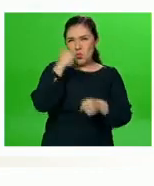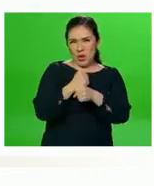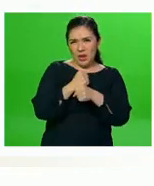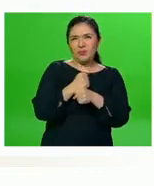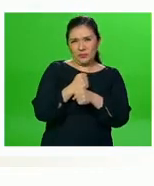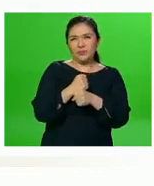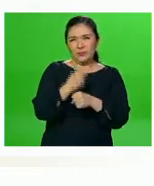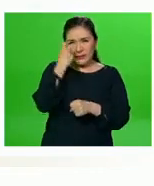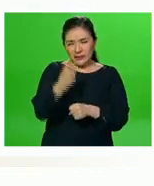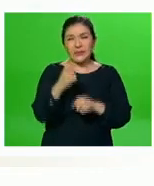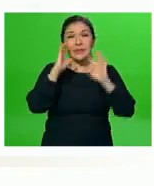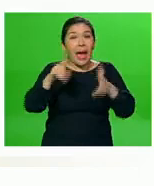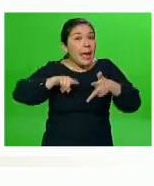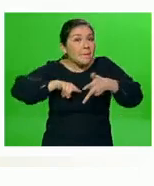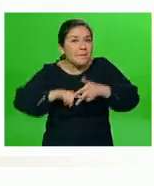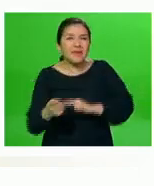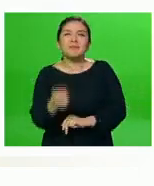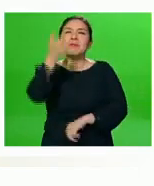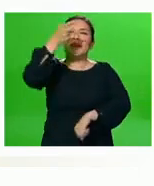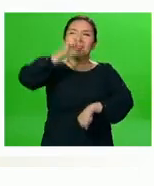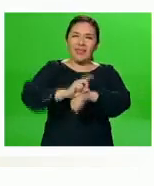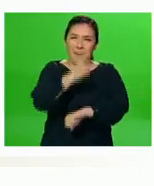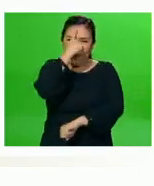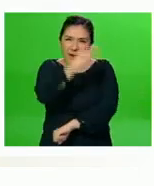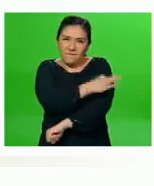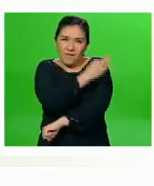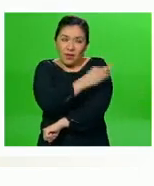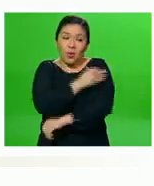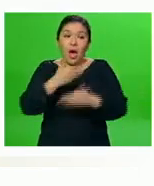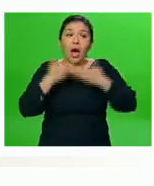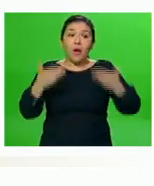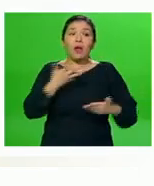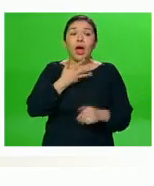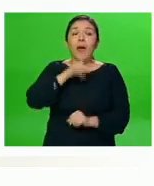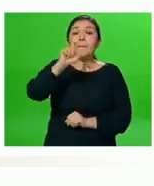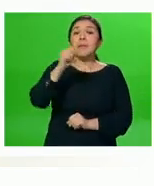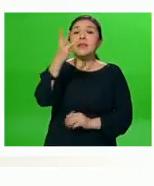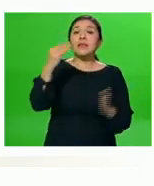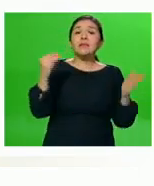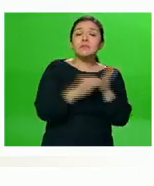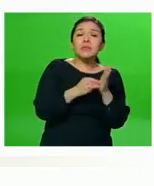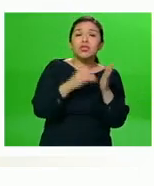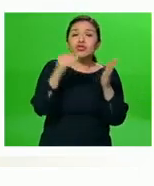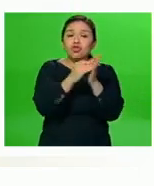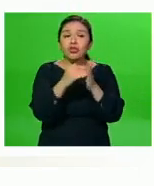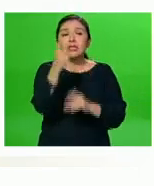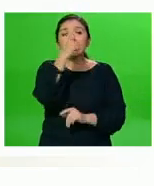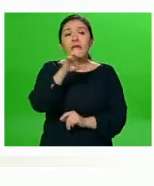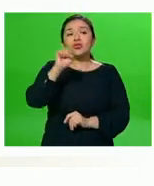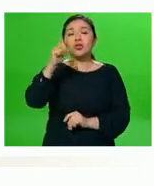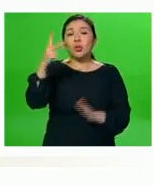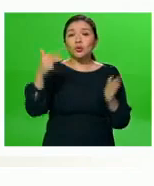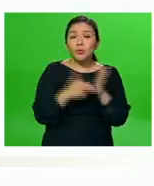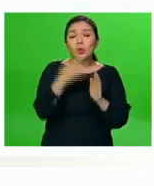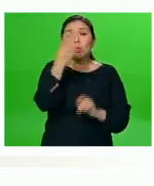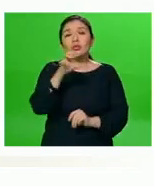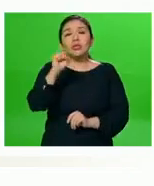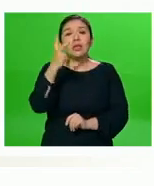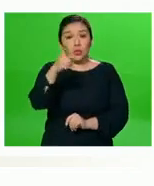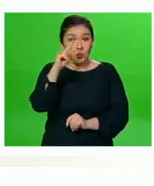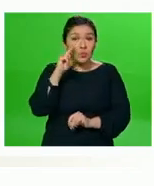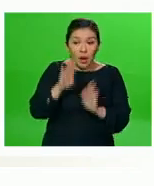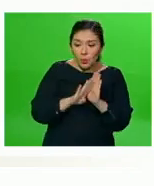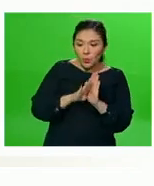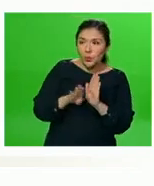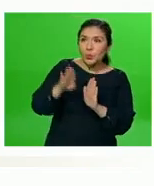aplicó la primera dosis ya de 23 millones 168 mil 462 y aquí como vemos la curva